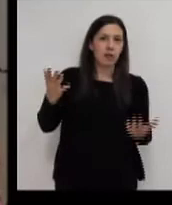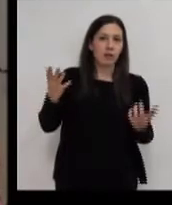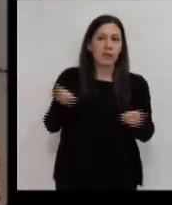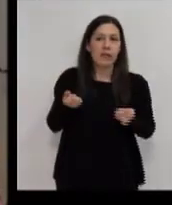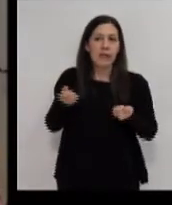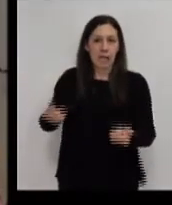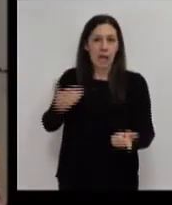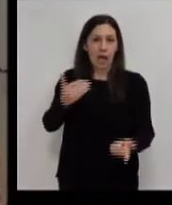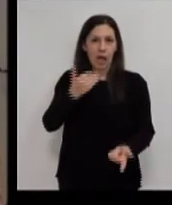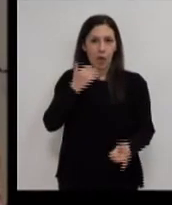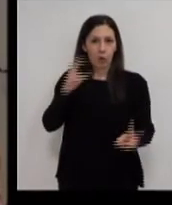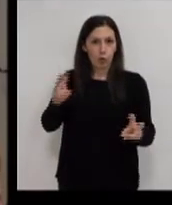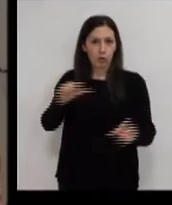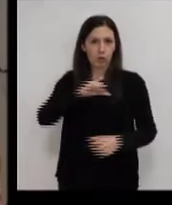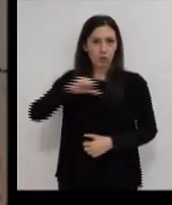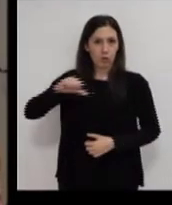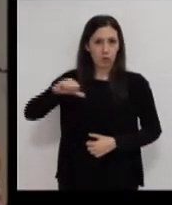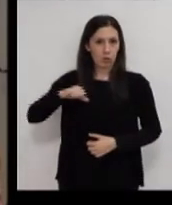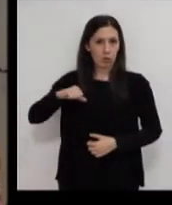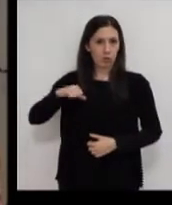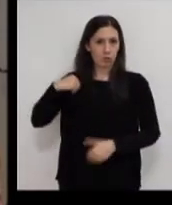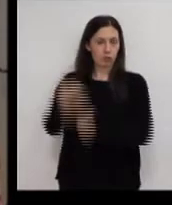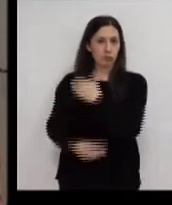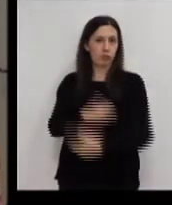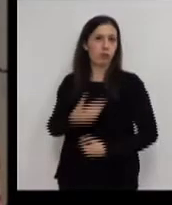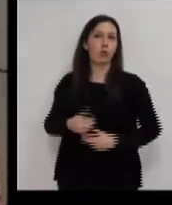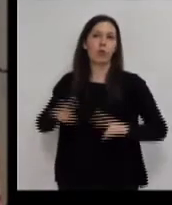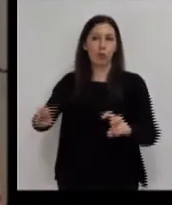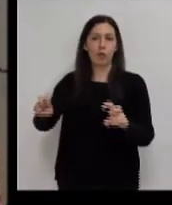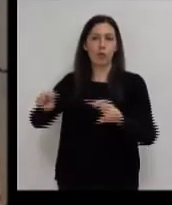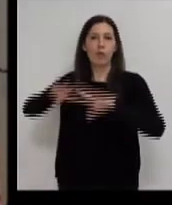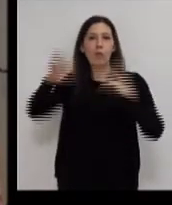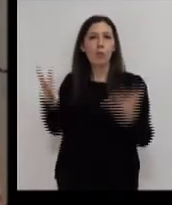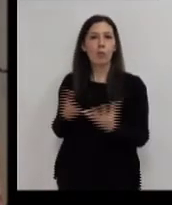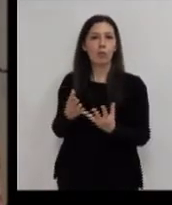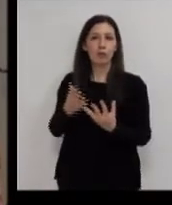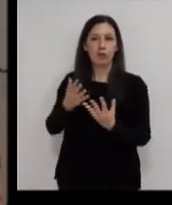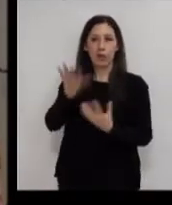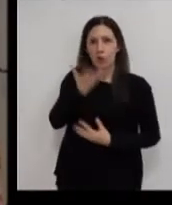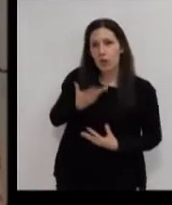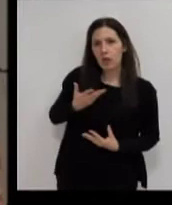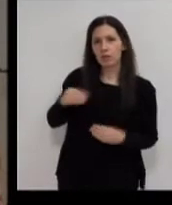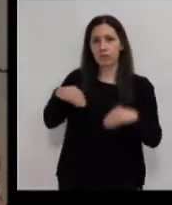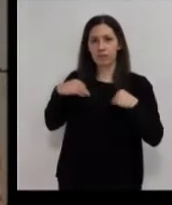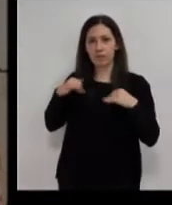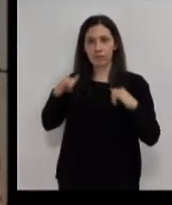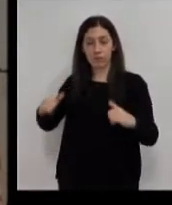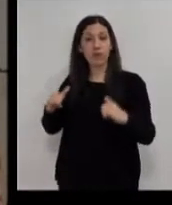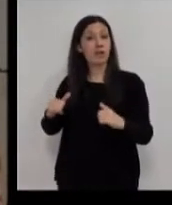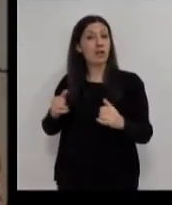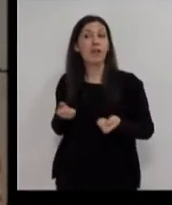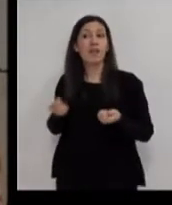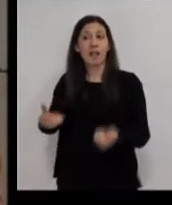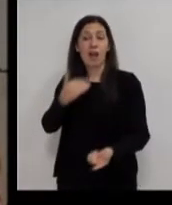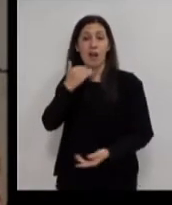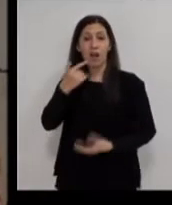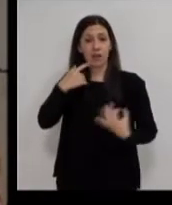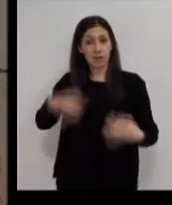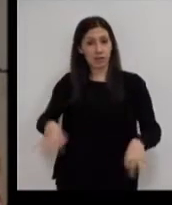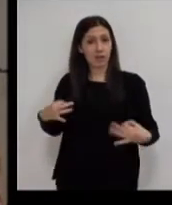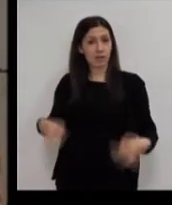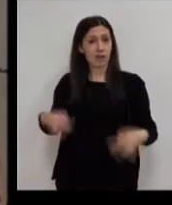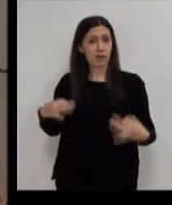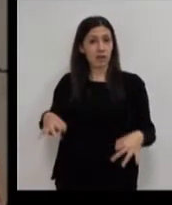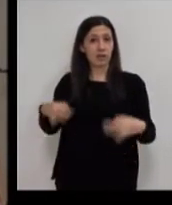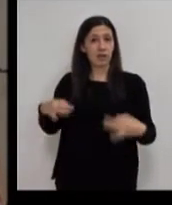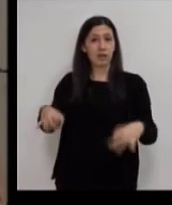de personas con discapacidades, de que les damos una nueva autonomía, de un nuevo mundo por descubrir y disfrutar,